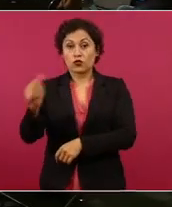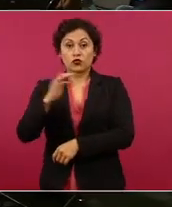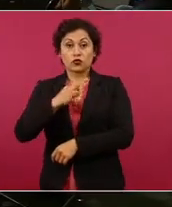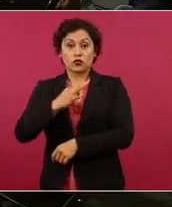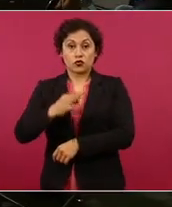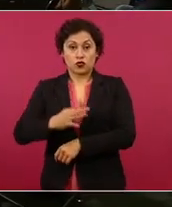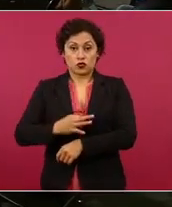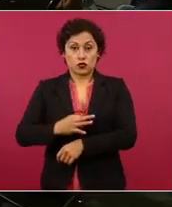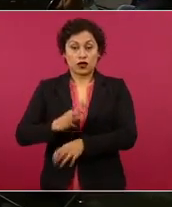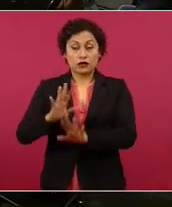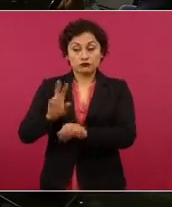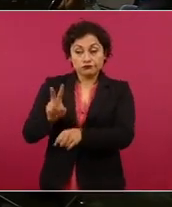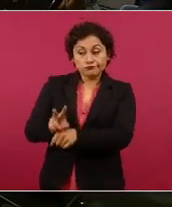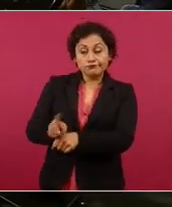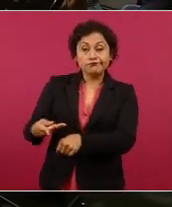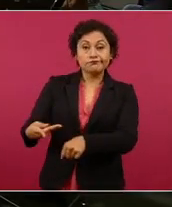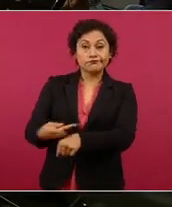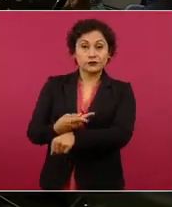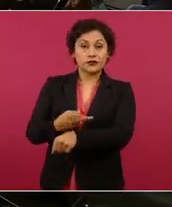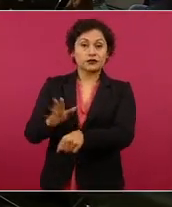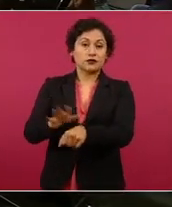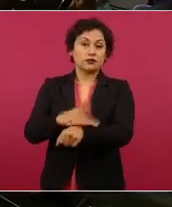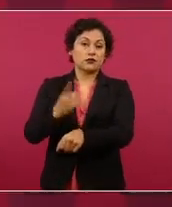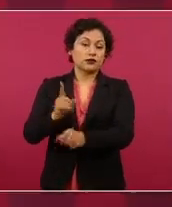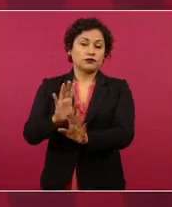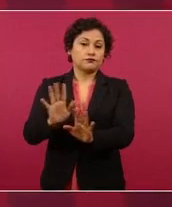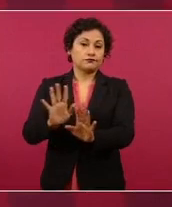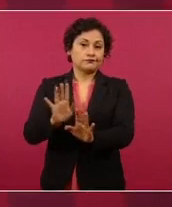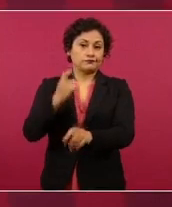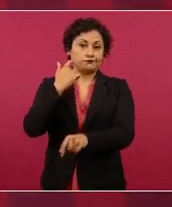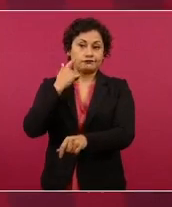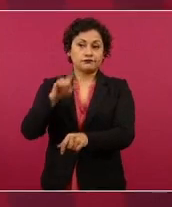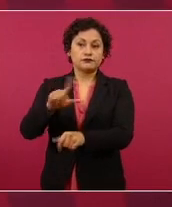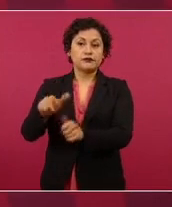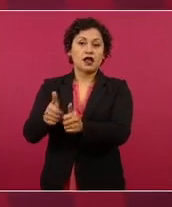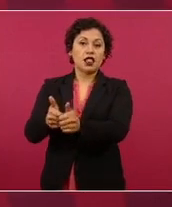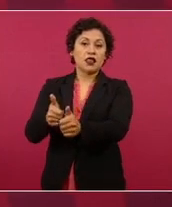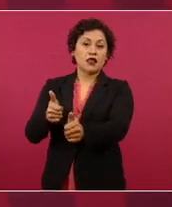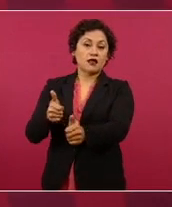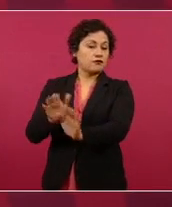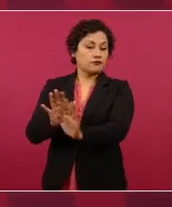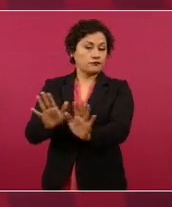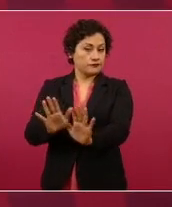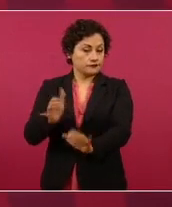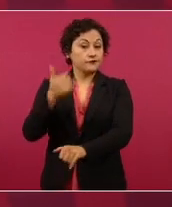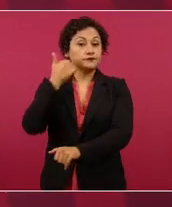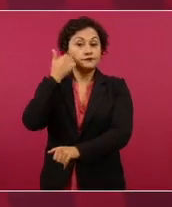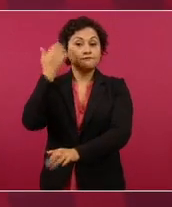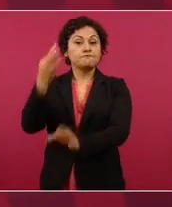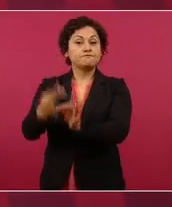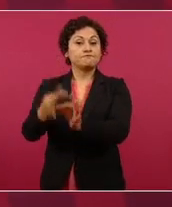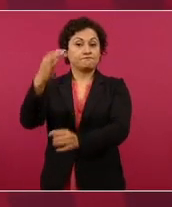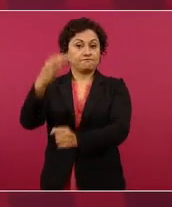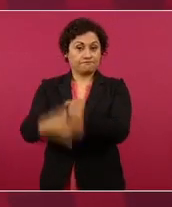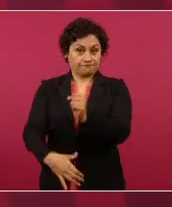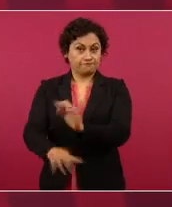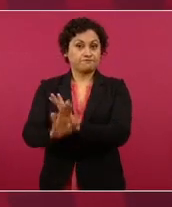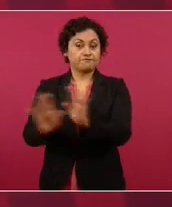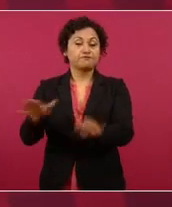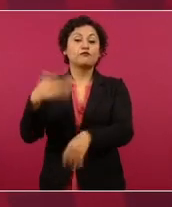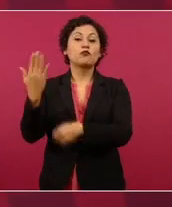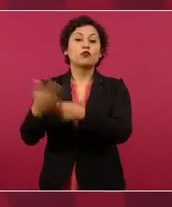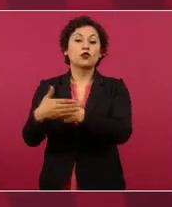no queremos también que se nos vaya rezagando queremos terminarlo el año